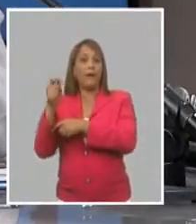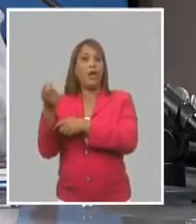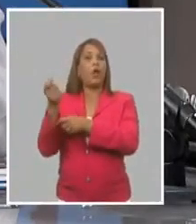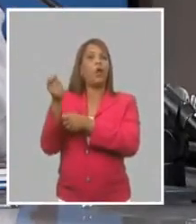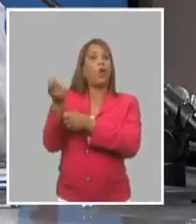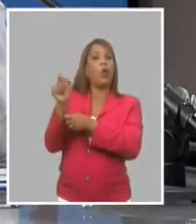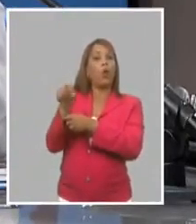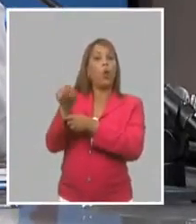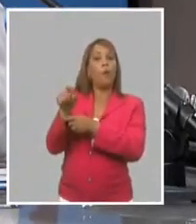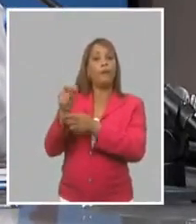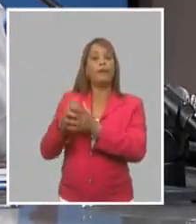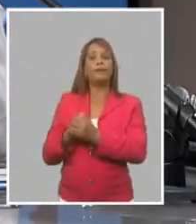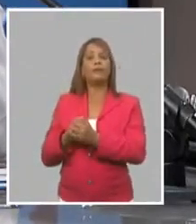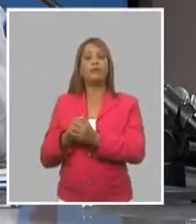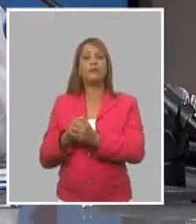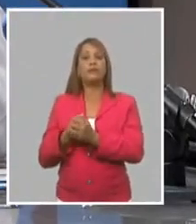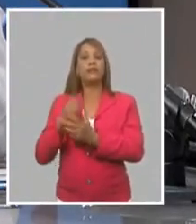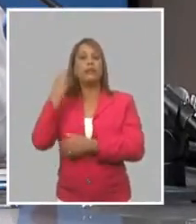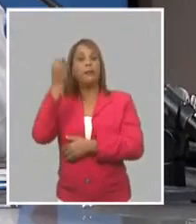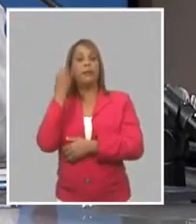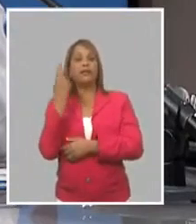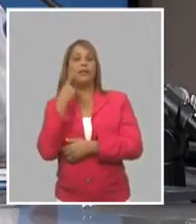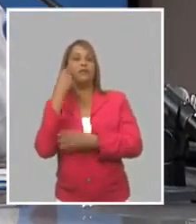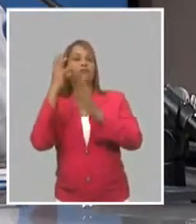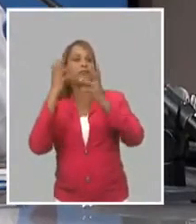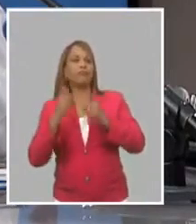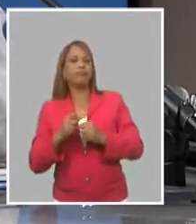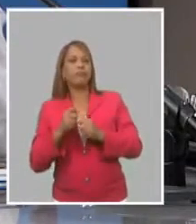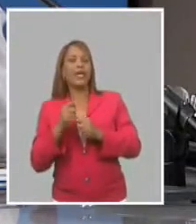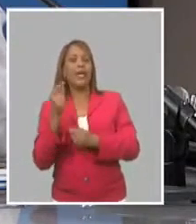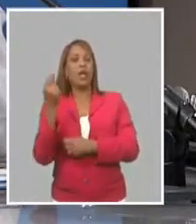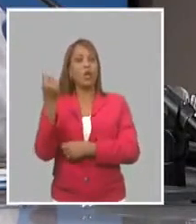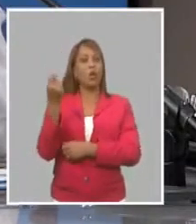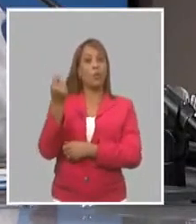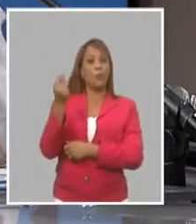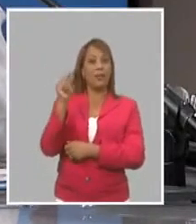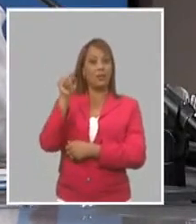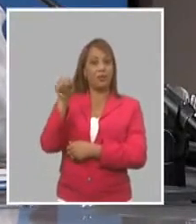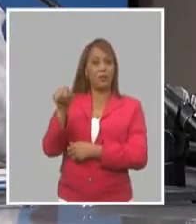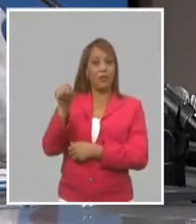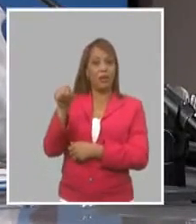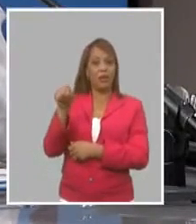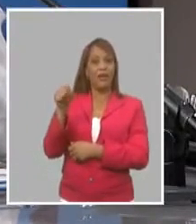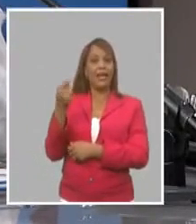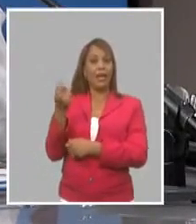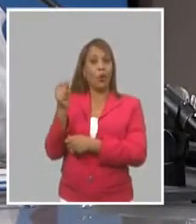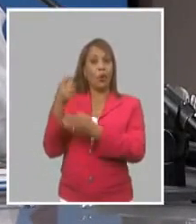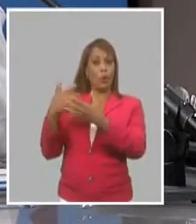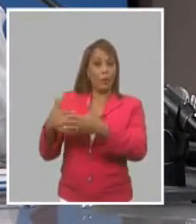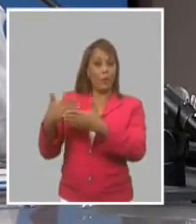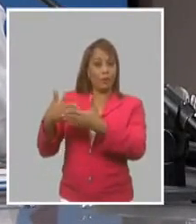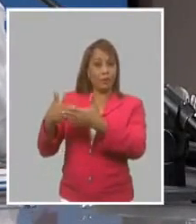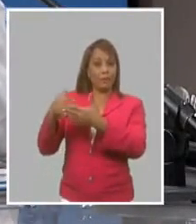empresas. Y por nuestros cálculos, los precios en esa rama de la economía,